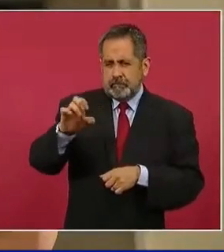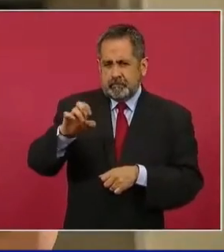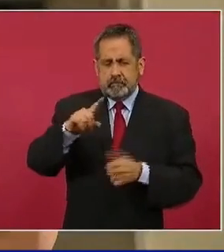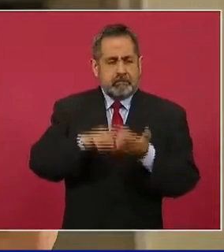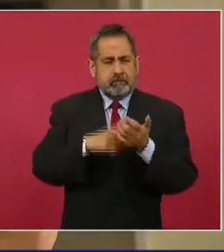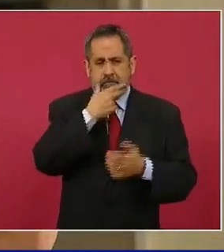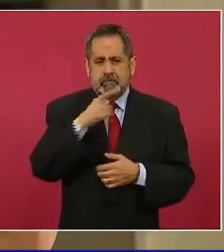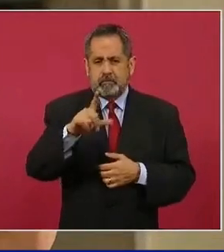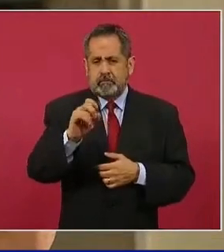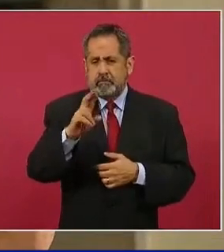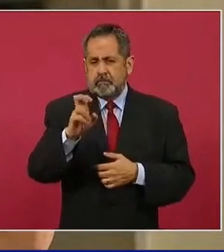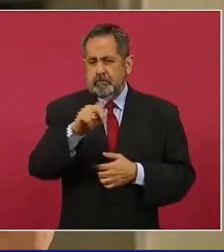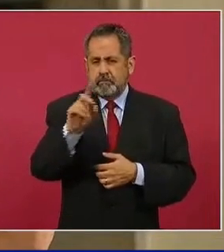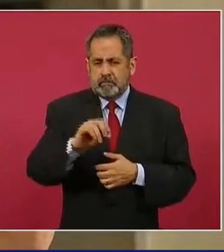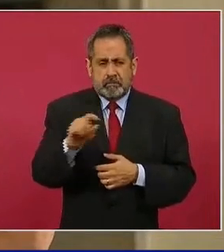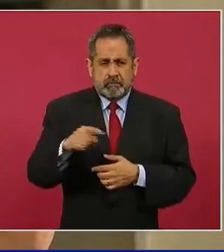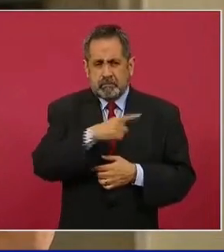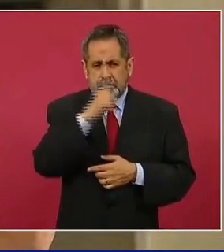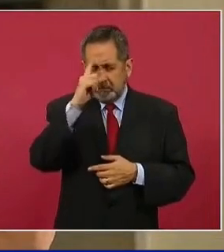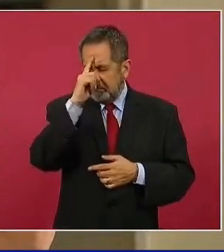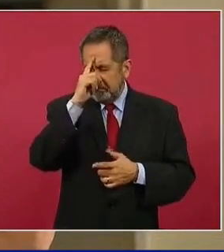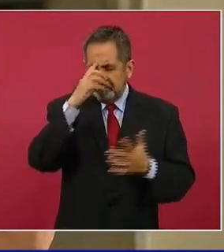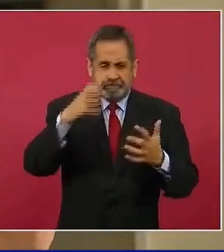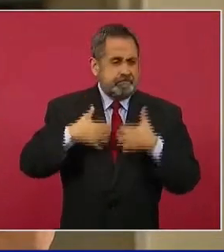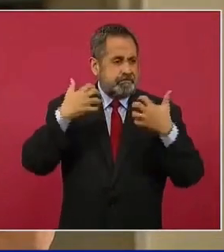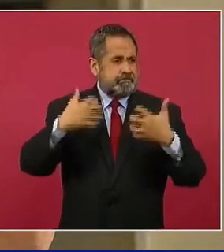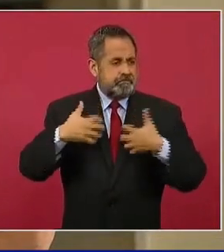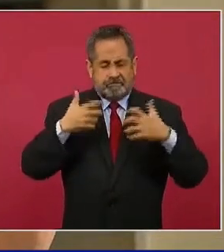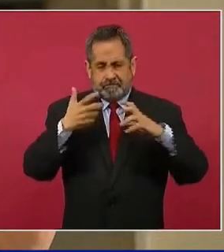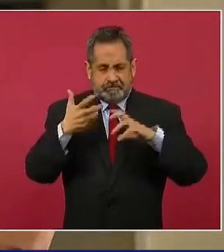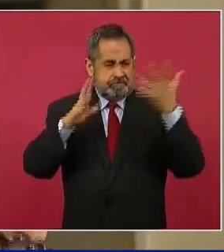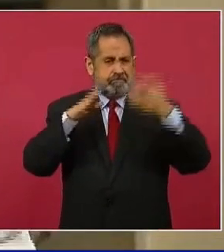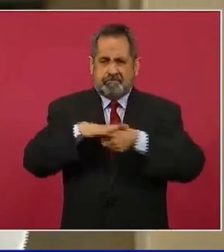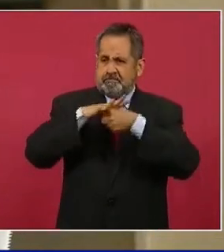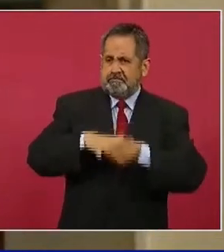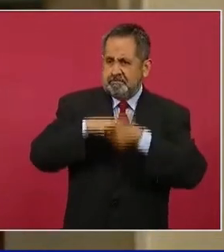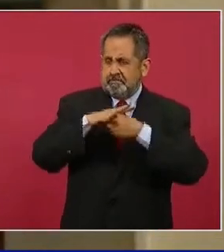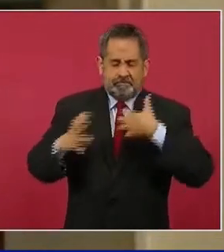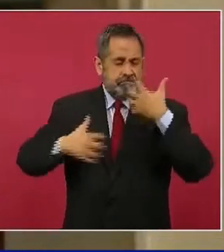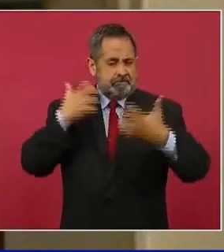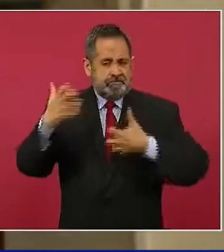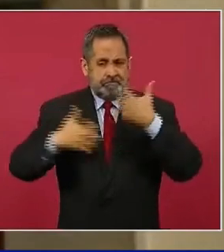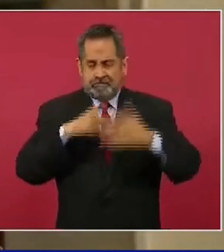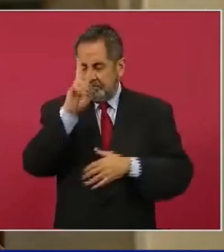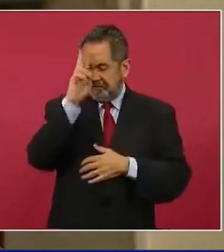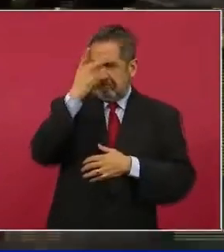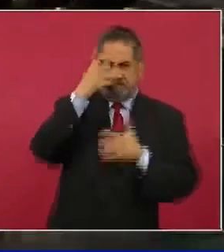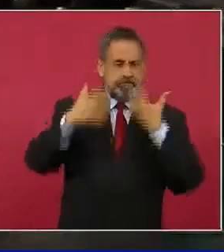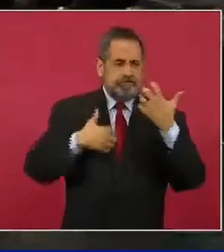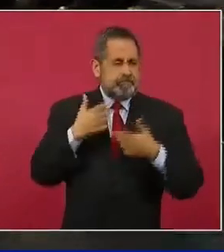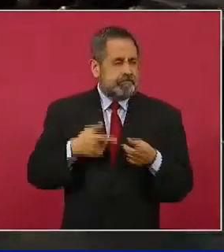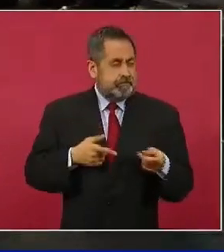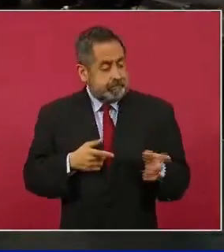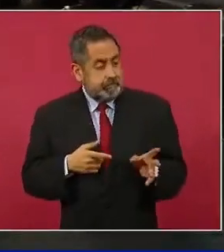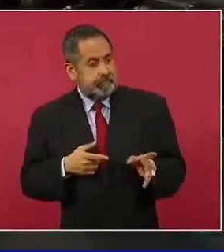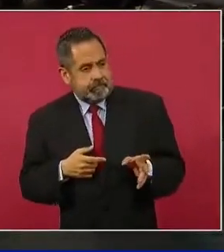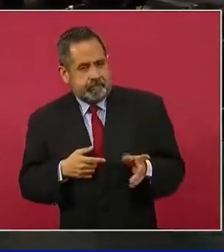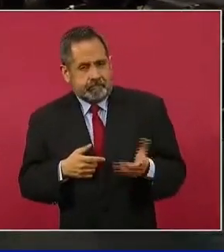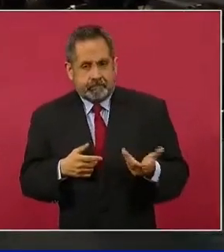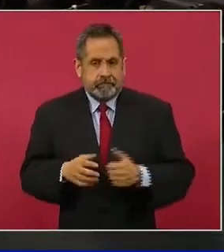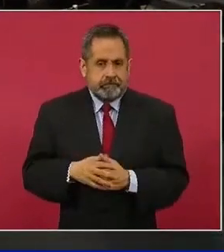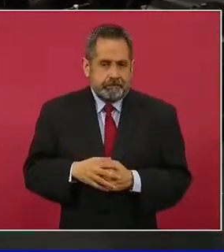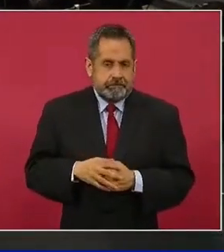con todo respeto, pierde muy fácilmente la cabeza ante la presión que se está ejerciendo sobre él. En